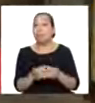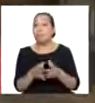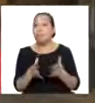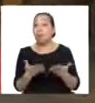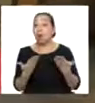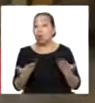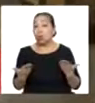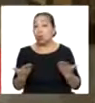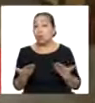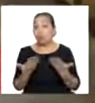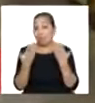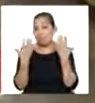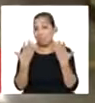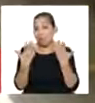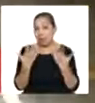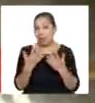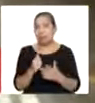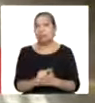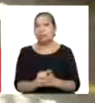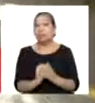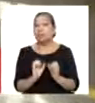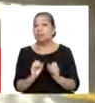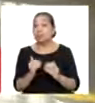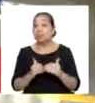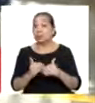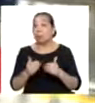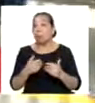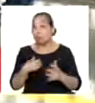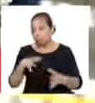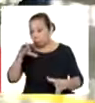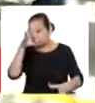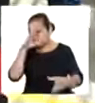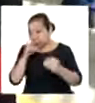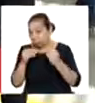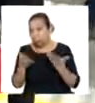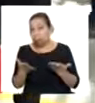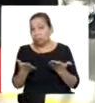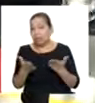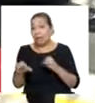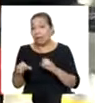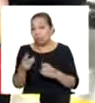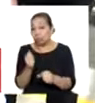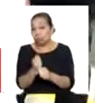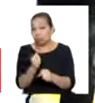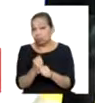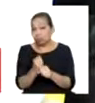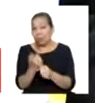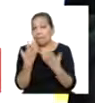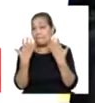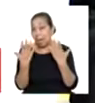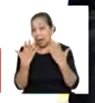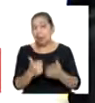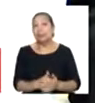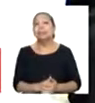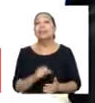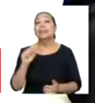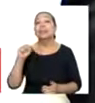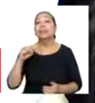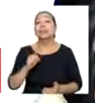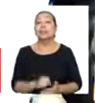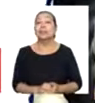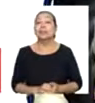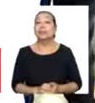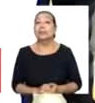cantidad de herramientas manuales. Se busca en todo caso que los emprendedores puedan aprender a hacer estos trabajos de forma manual, ¿correcto? Sí,